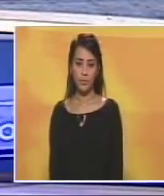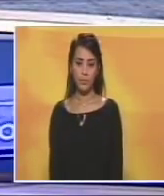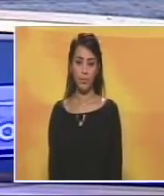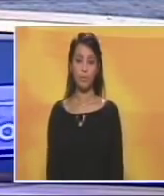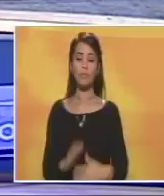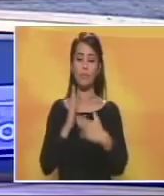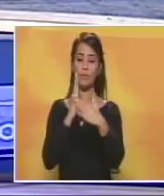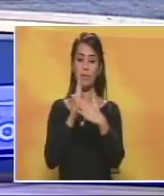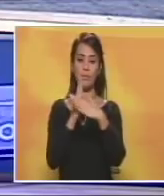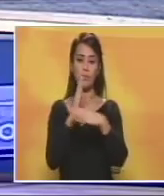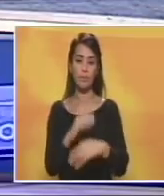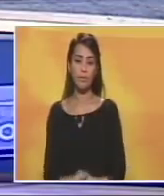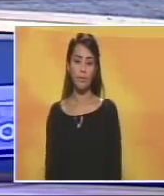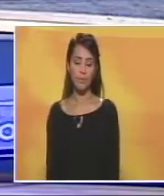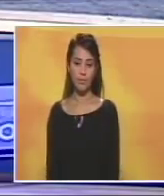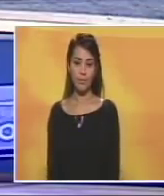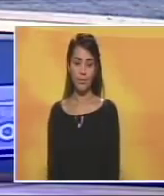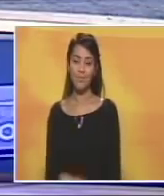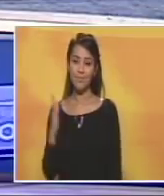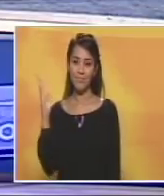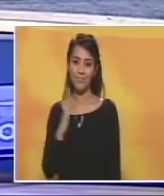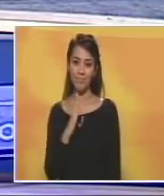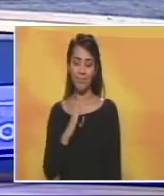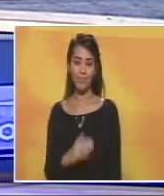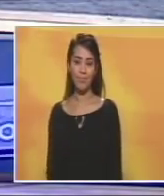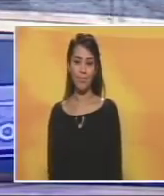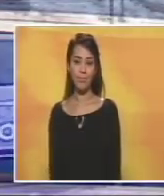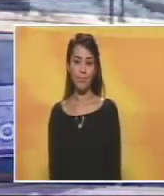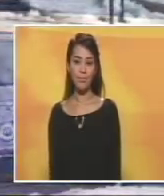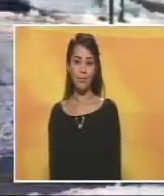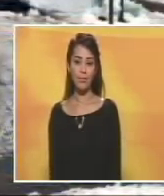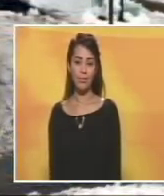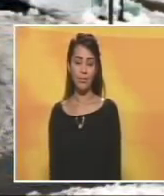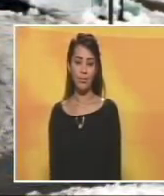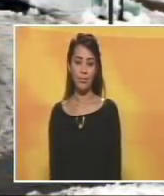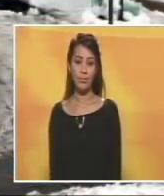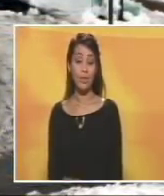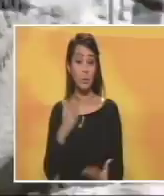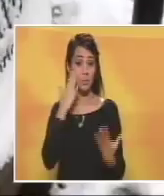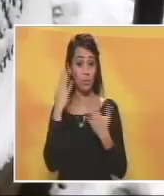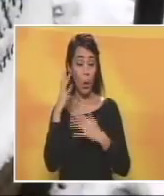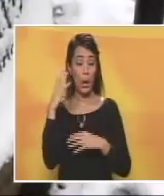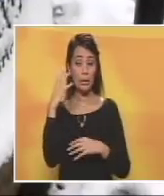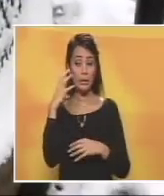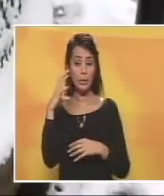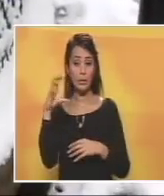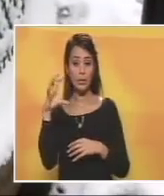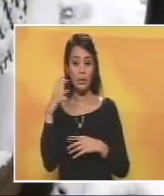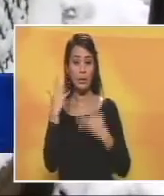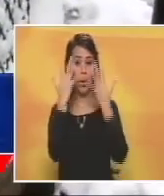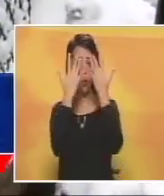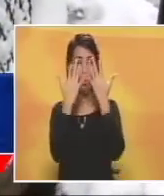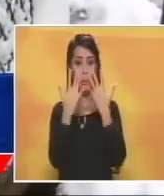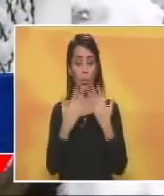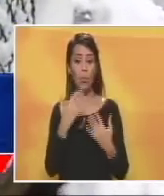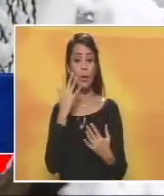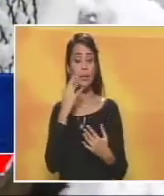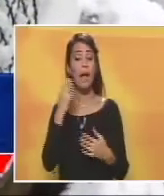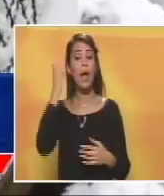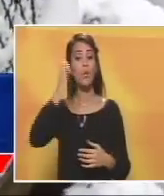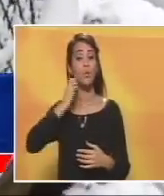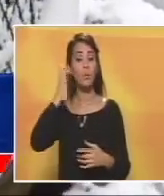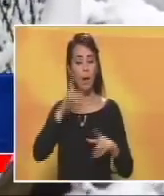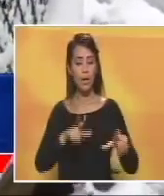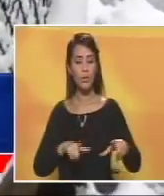Amigos, momento de hacer nuestra primera pausa. Al regreso, clima sin precedentes. Reportan caos en famosa capital europea tras su